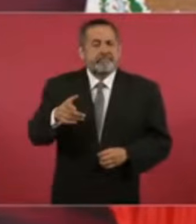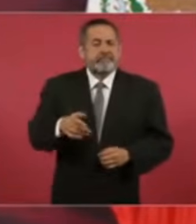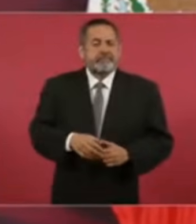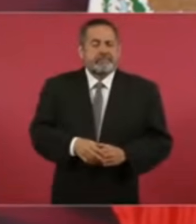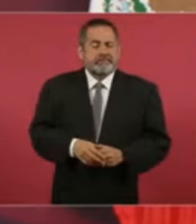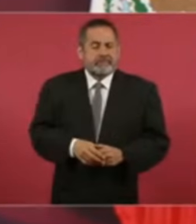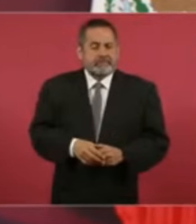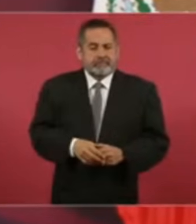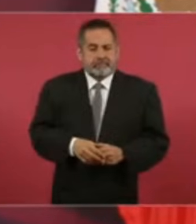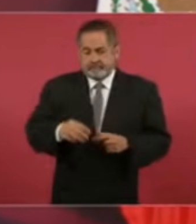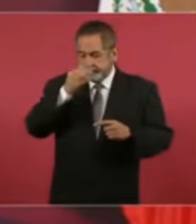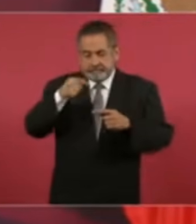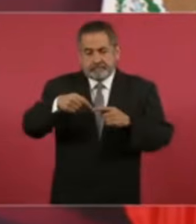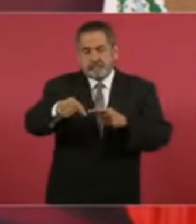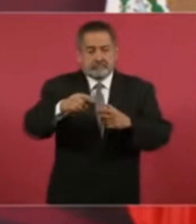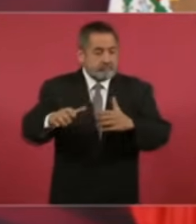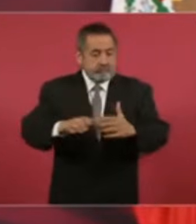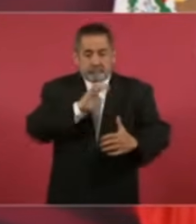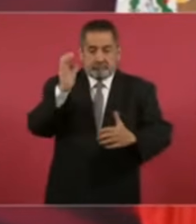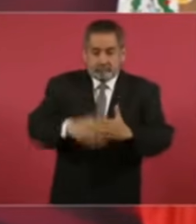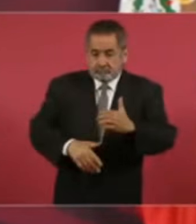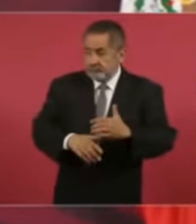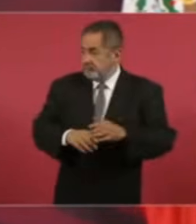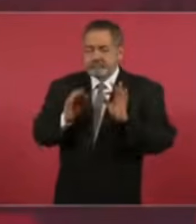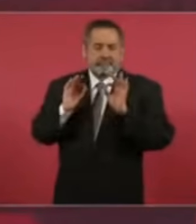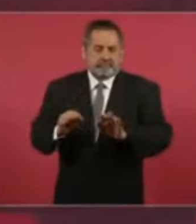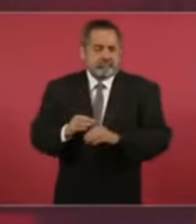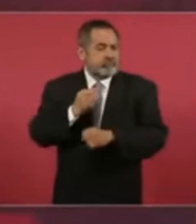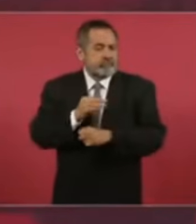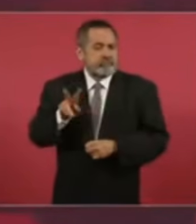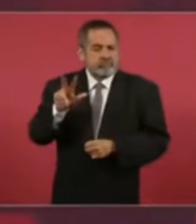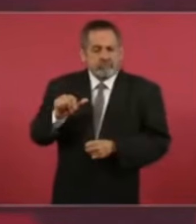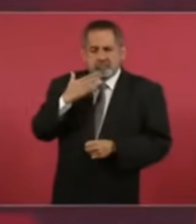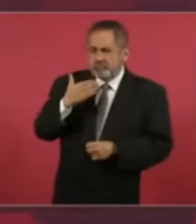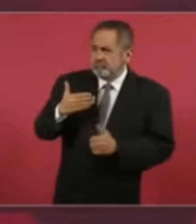que terminemos bien el gobierno, van bien las cosas,